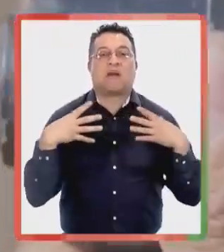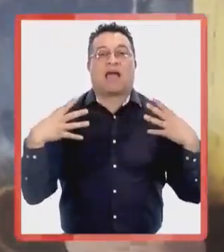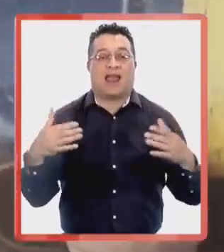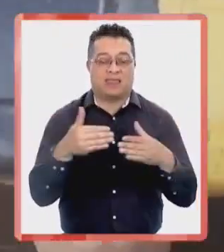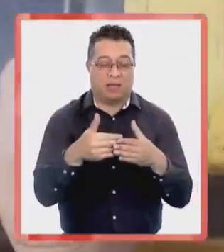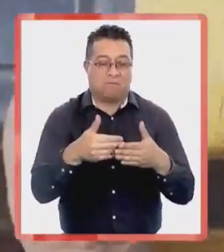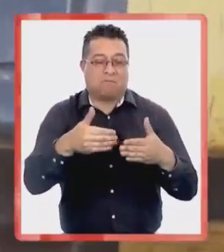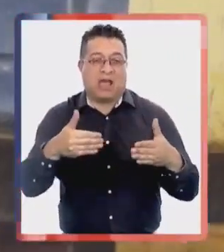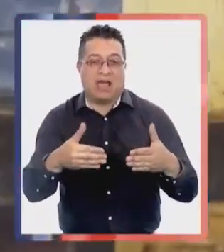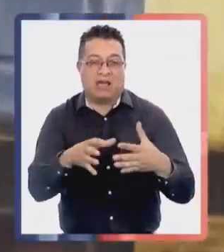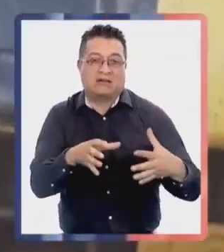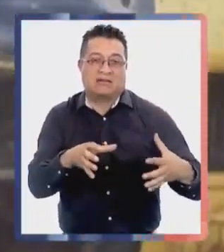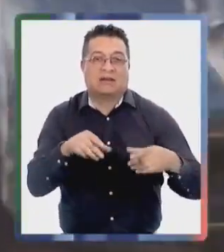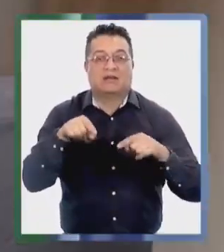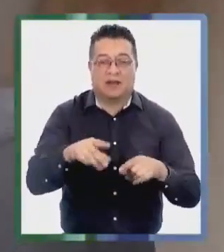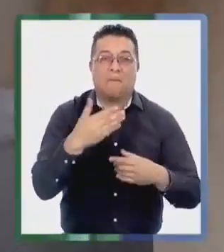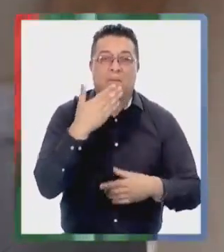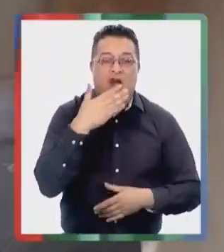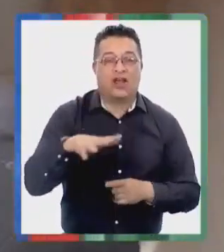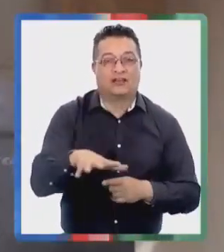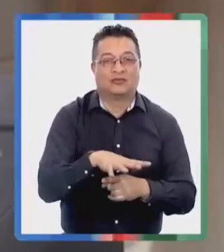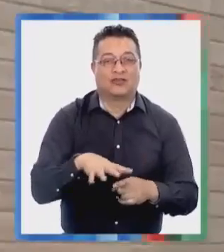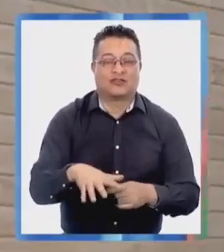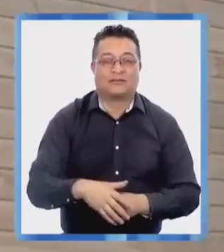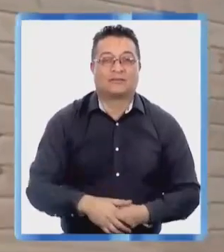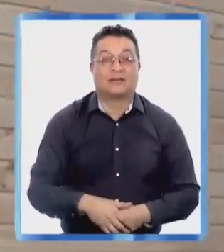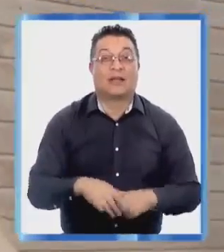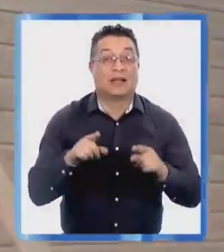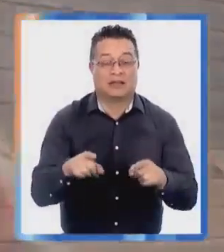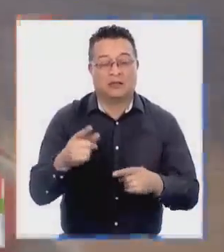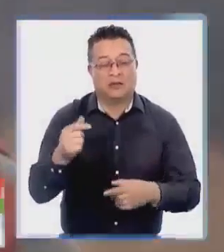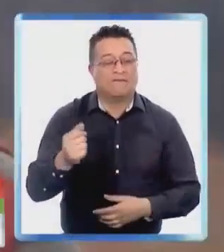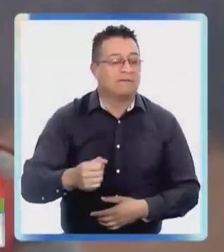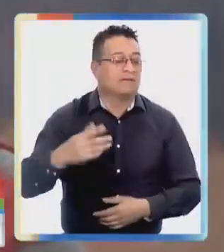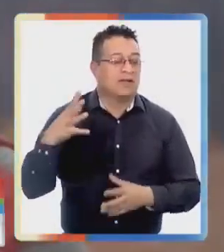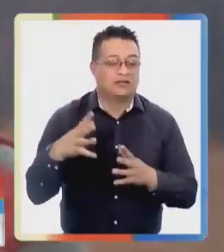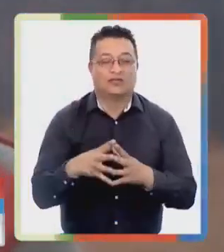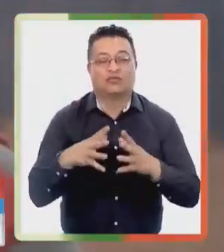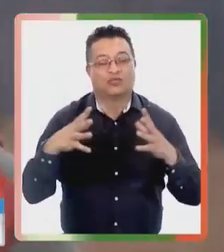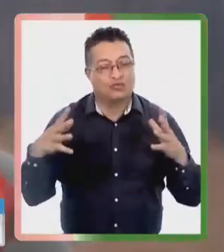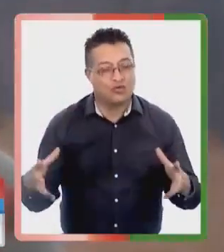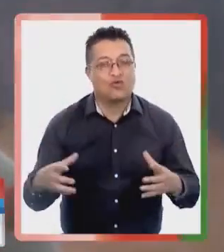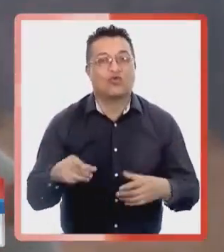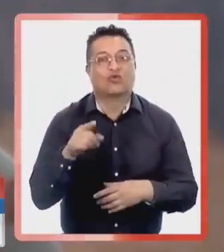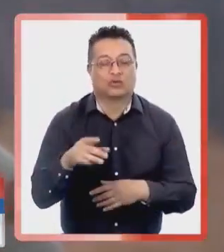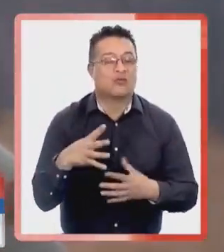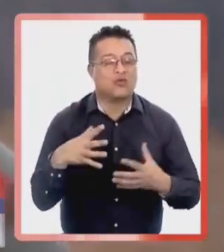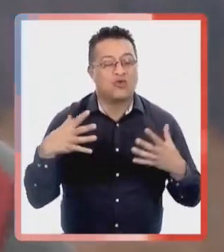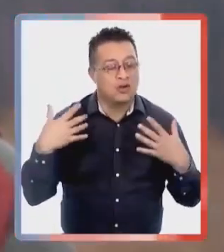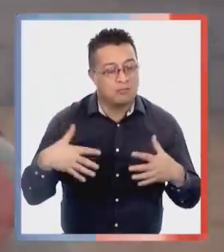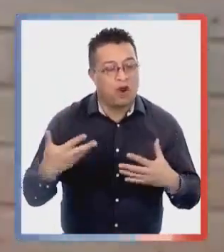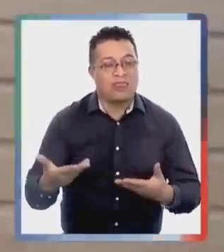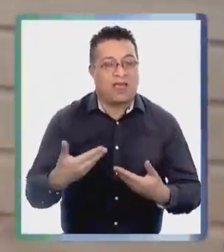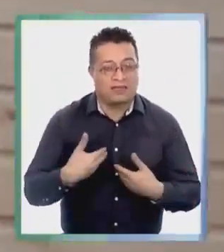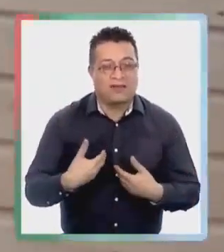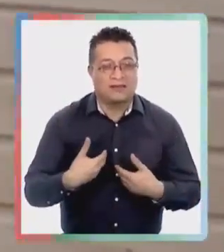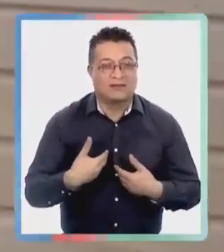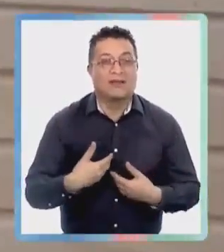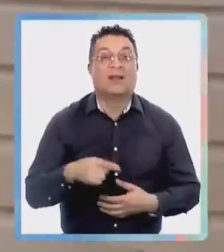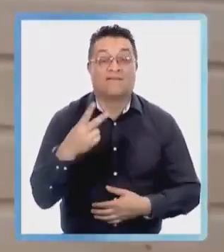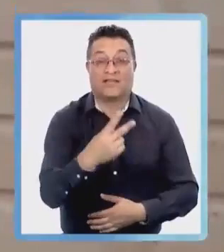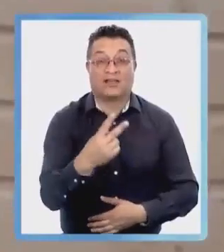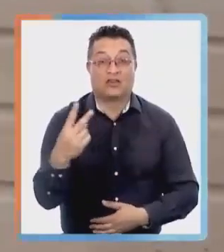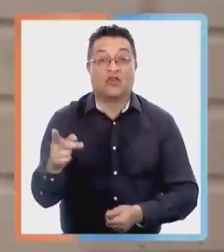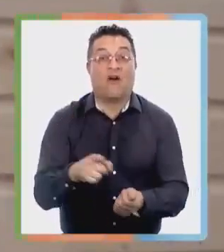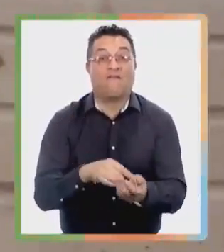más grandes y en mejores condiciones. Esto no tiene precio, porque para nosotros ha sido algo muy grande.